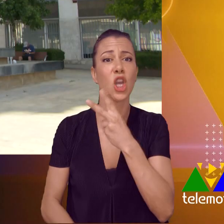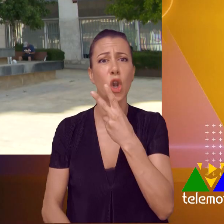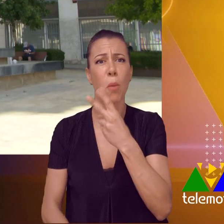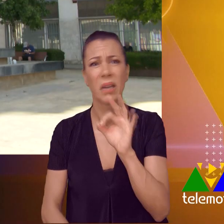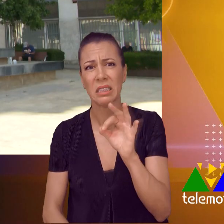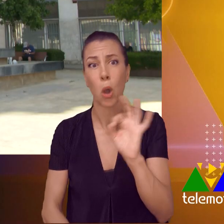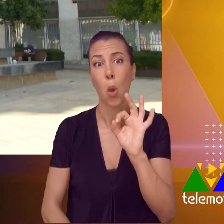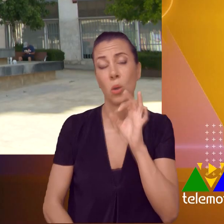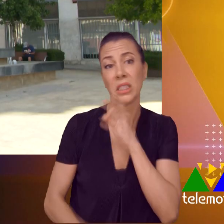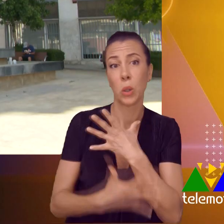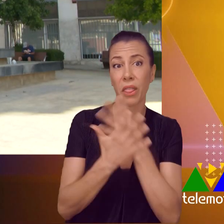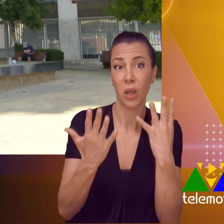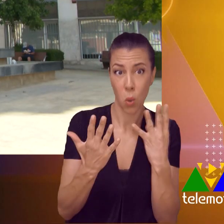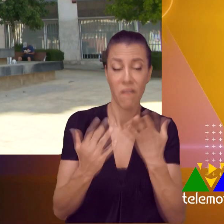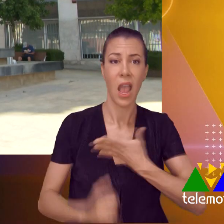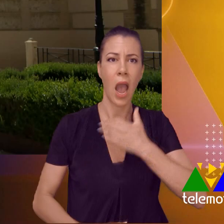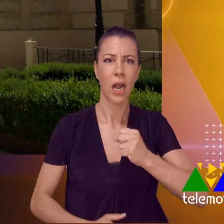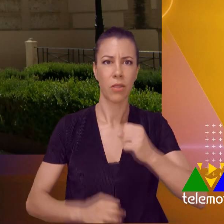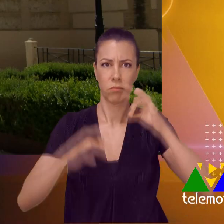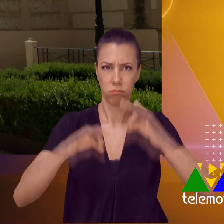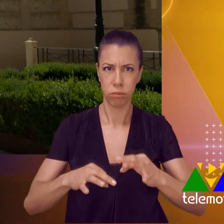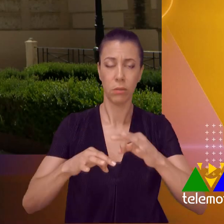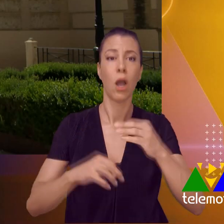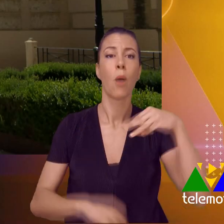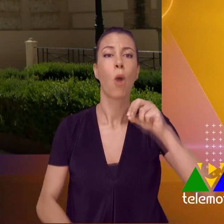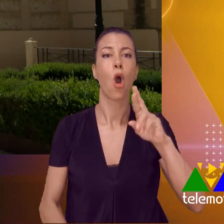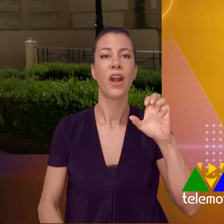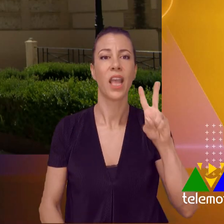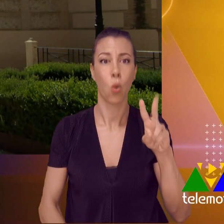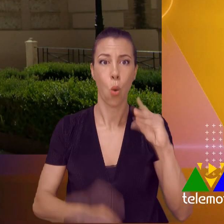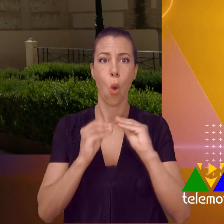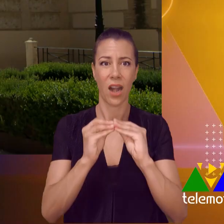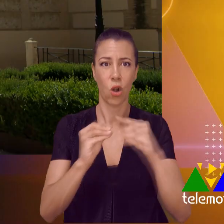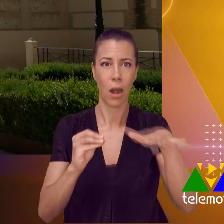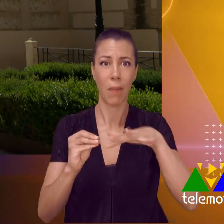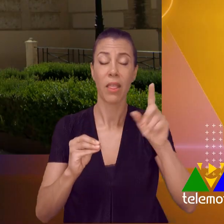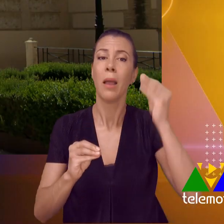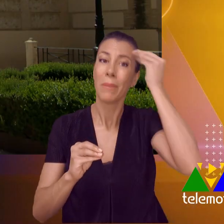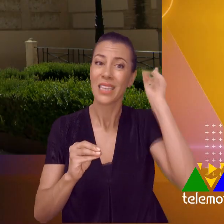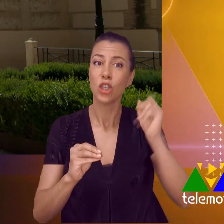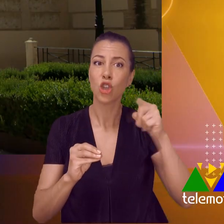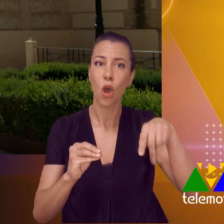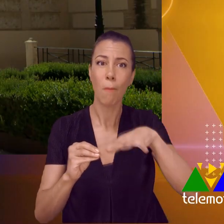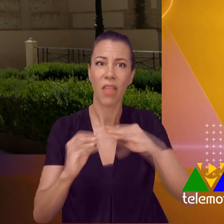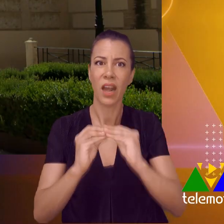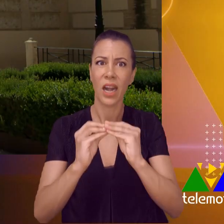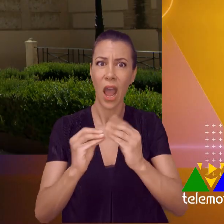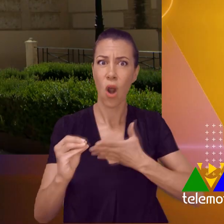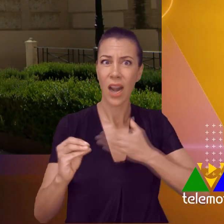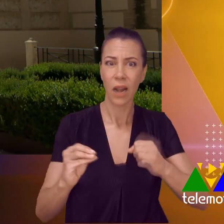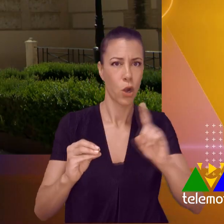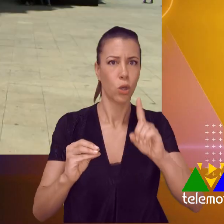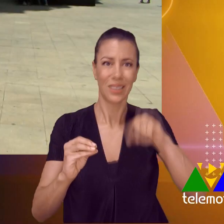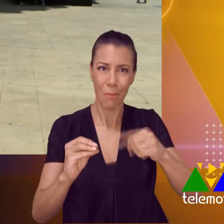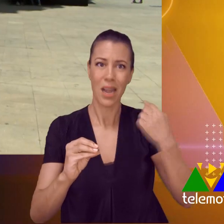siglo XIX, siendo alcalde Pedro Moreu, que arregló esta plaza, no solo esta plaza, la Plaza de España también, lo que es hoy la Plaza de España. Lo que tenemos